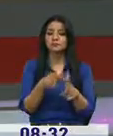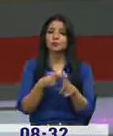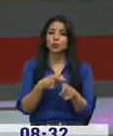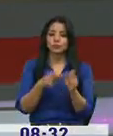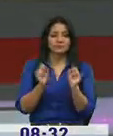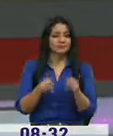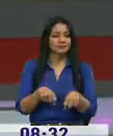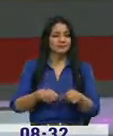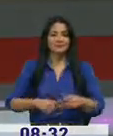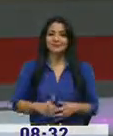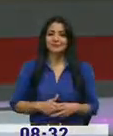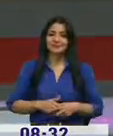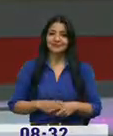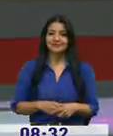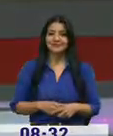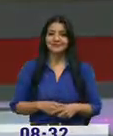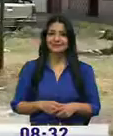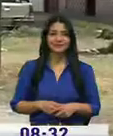de este espacio verde.